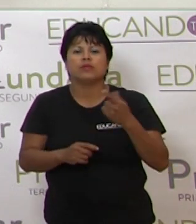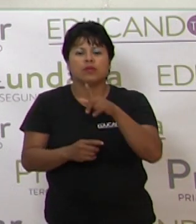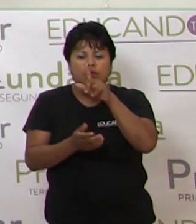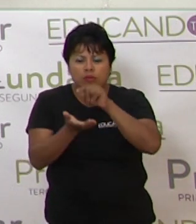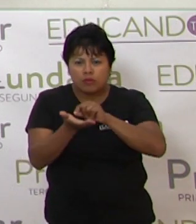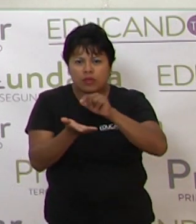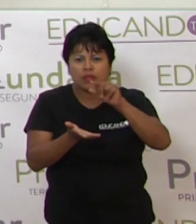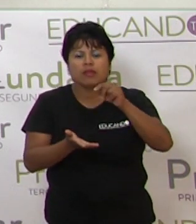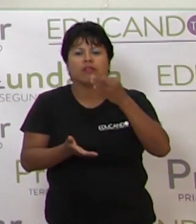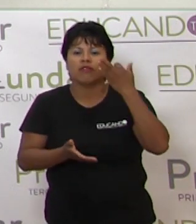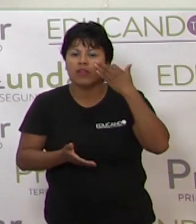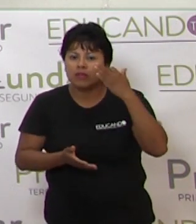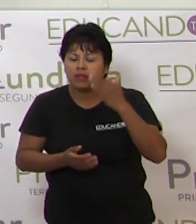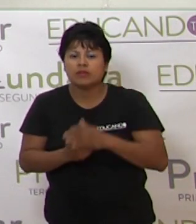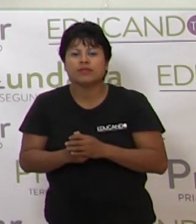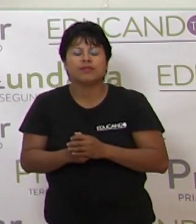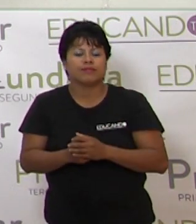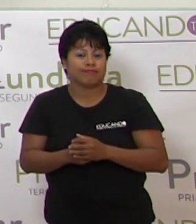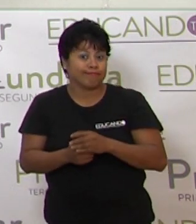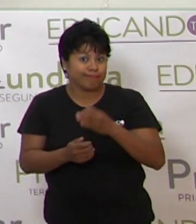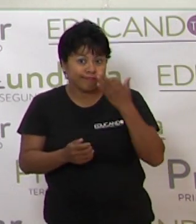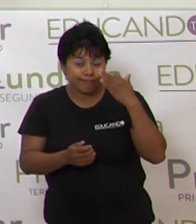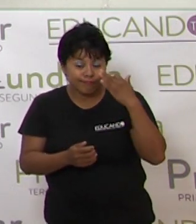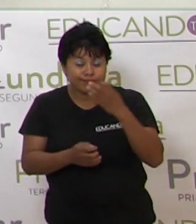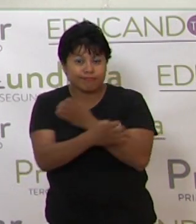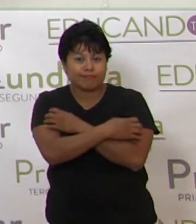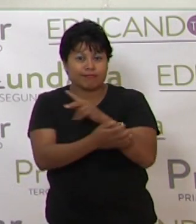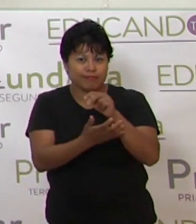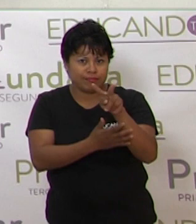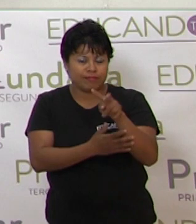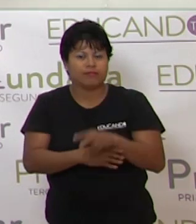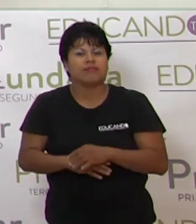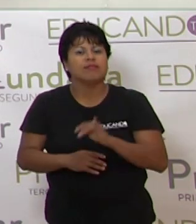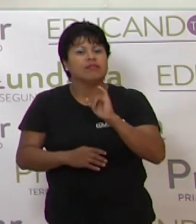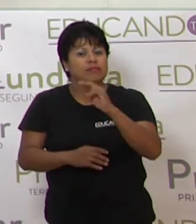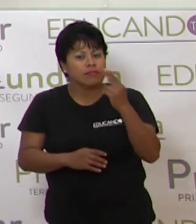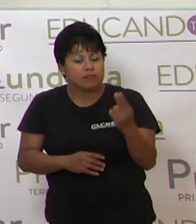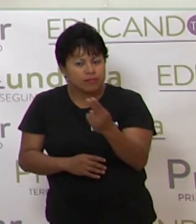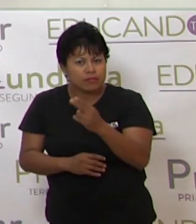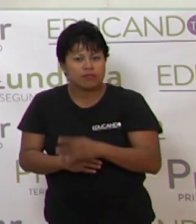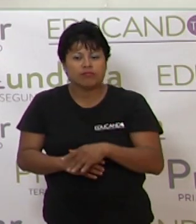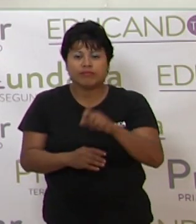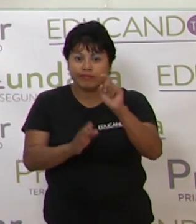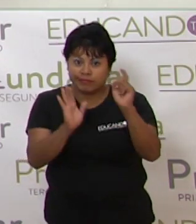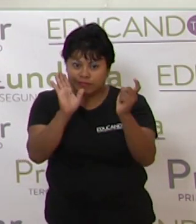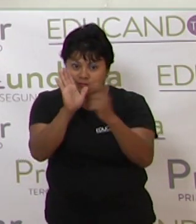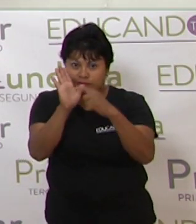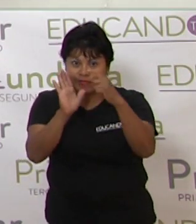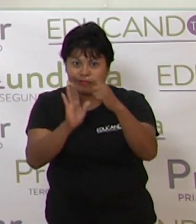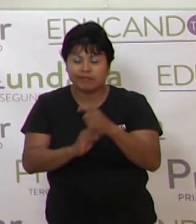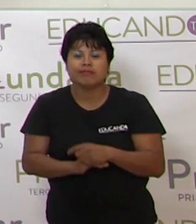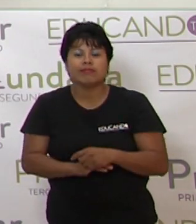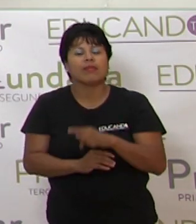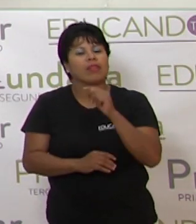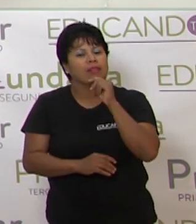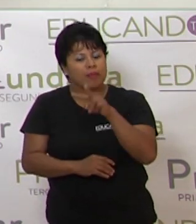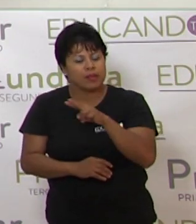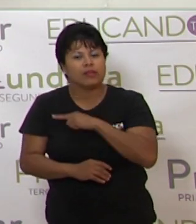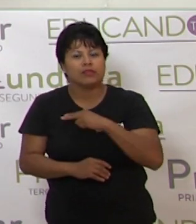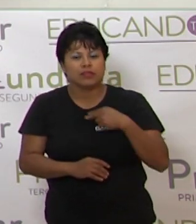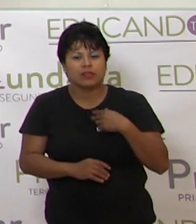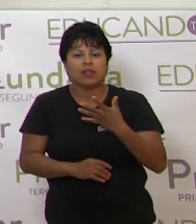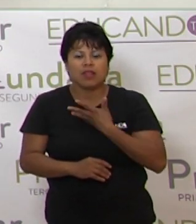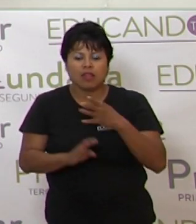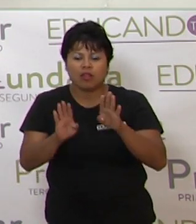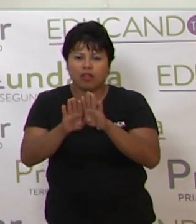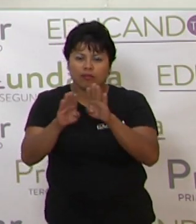TV, Facebook, Educando TV. Si ustedes googlean Educando TV, también los va a llevar a